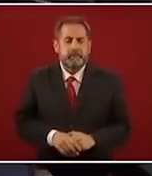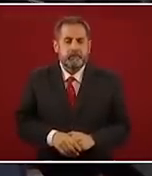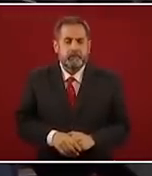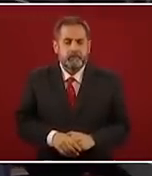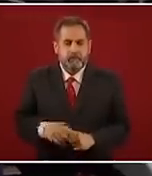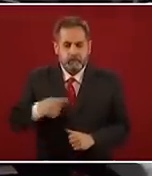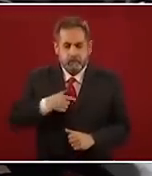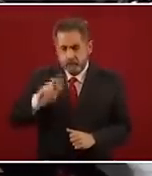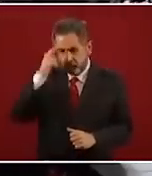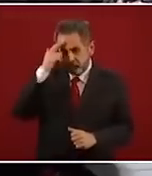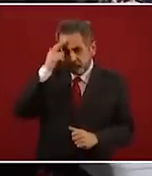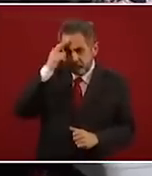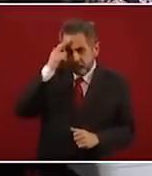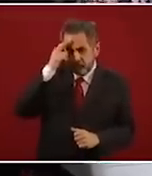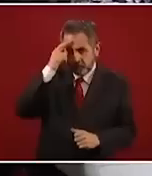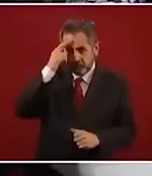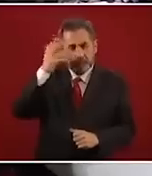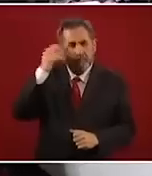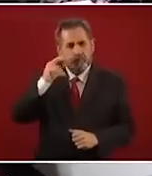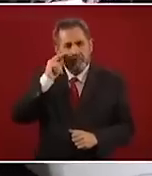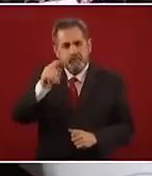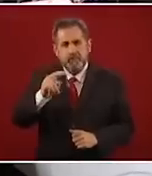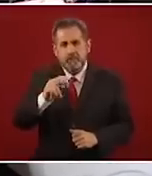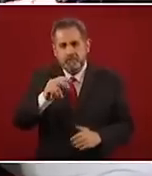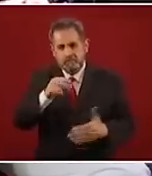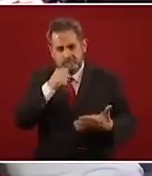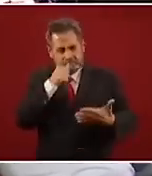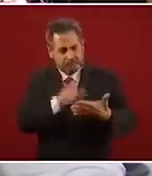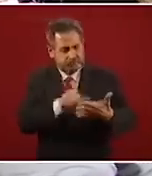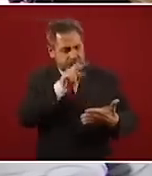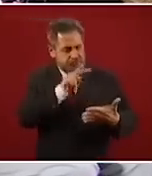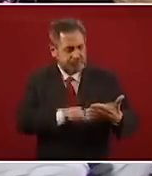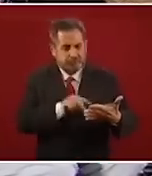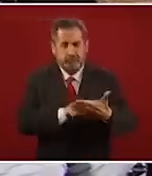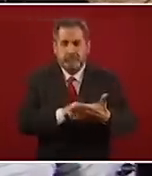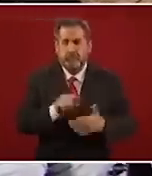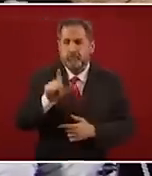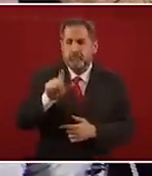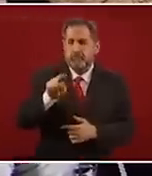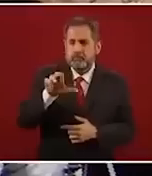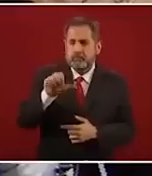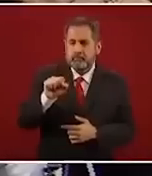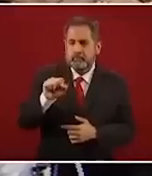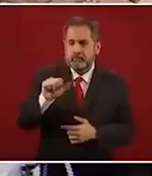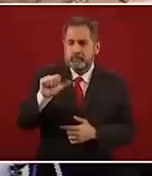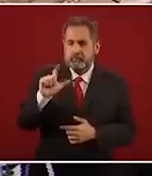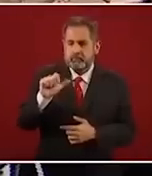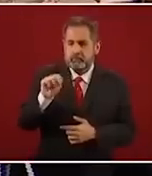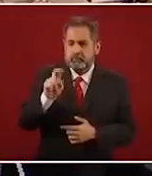Yo recuerdo haber visto la carta que le envía Lucas Alamán a